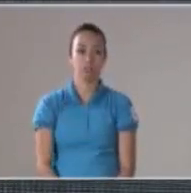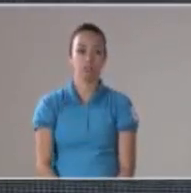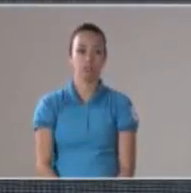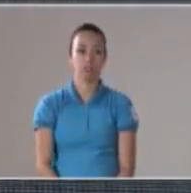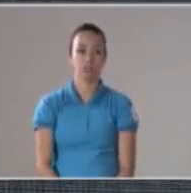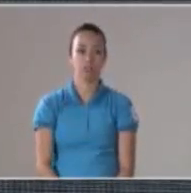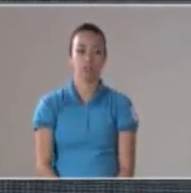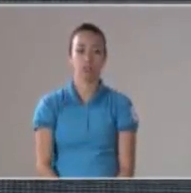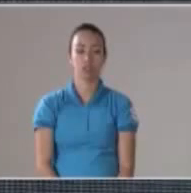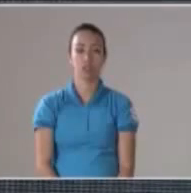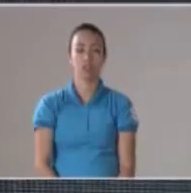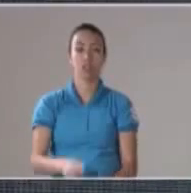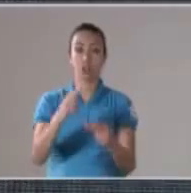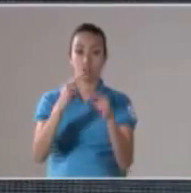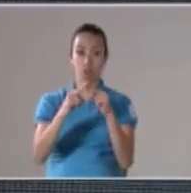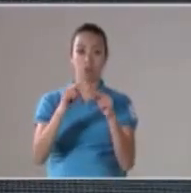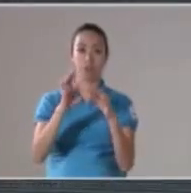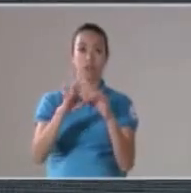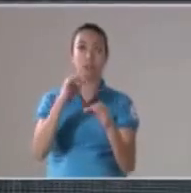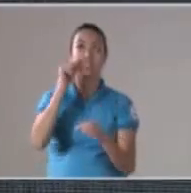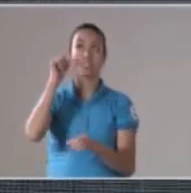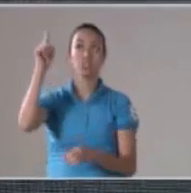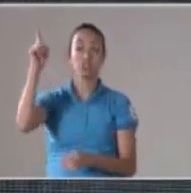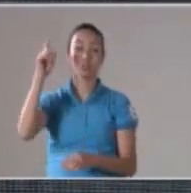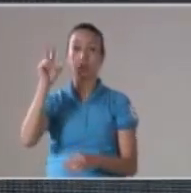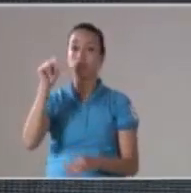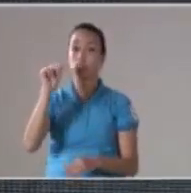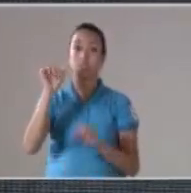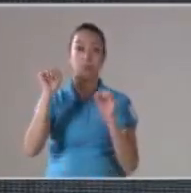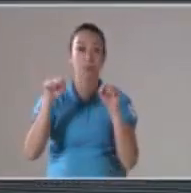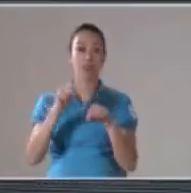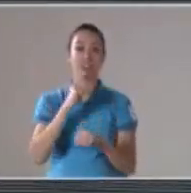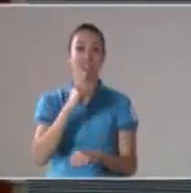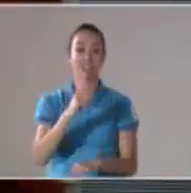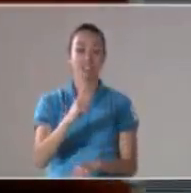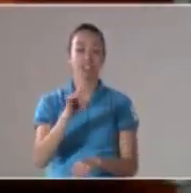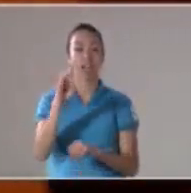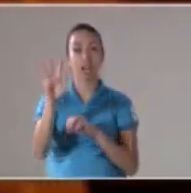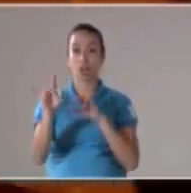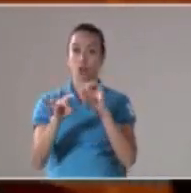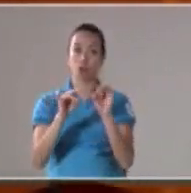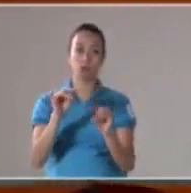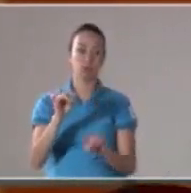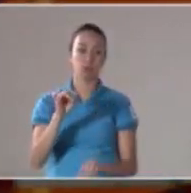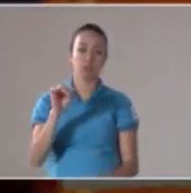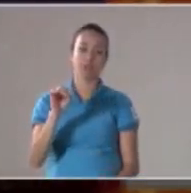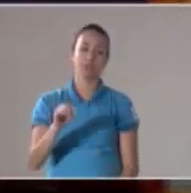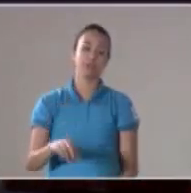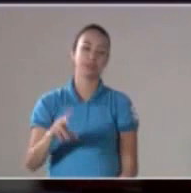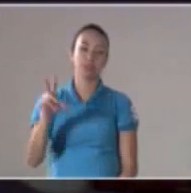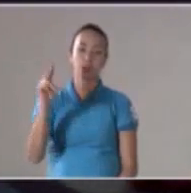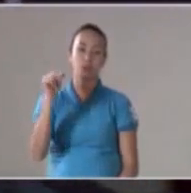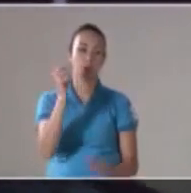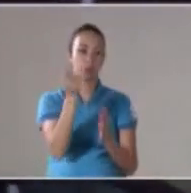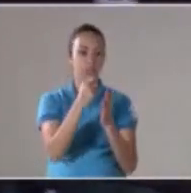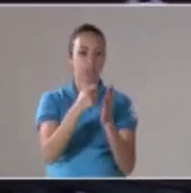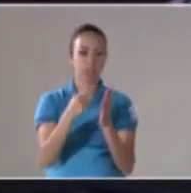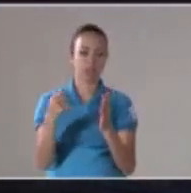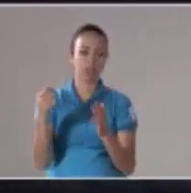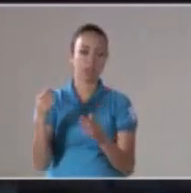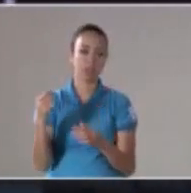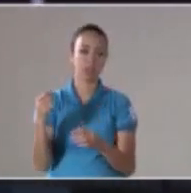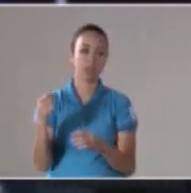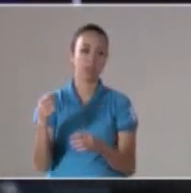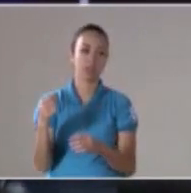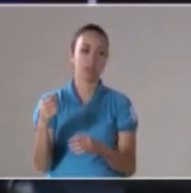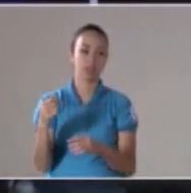El nombre del Señor es impronunciable. Algunos exageran y no lo ponen escrito para poner Dios, ponen